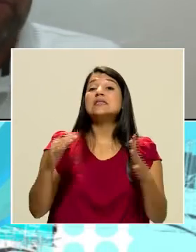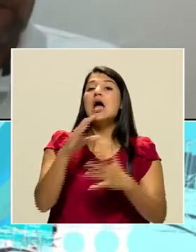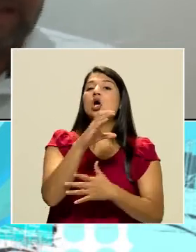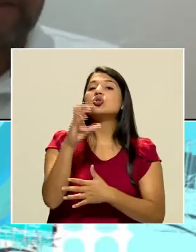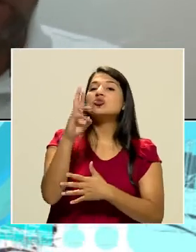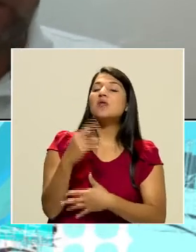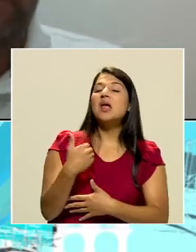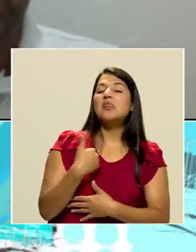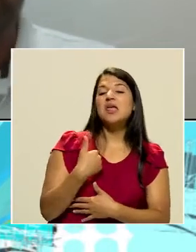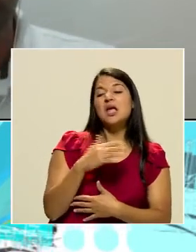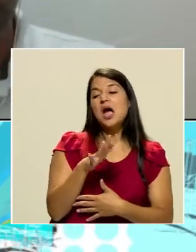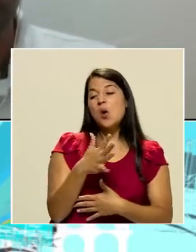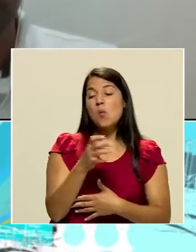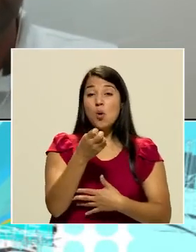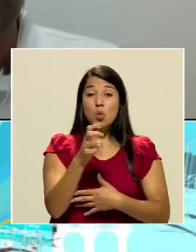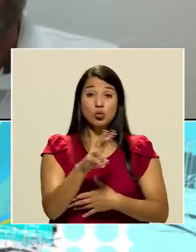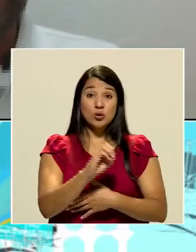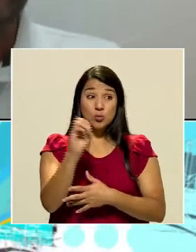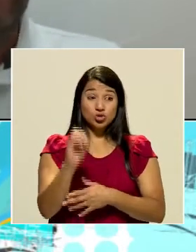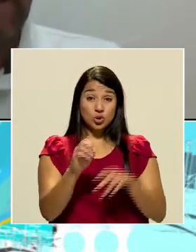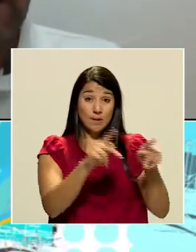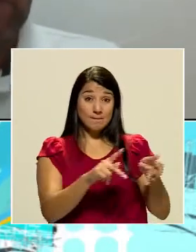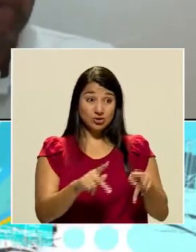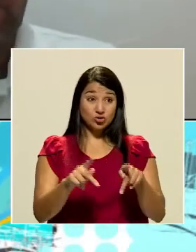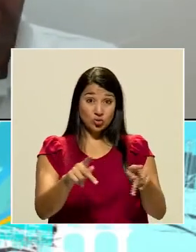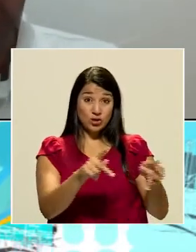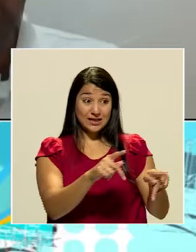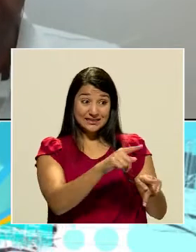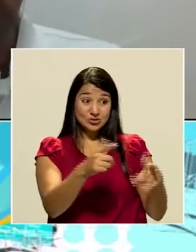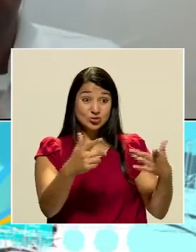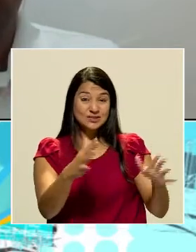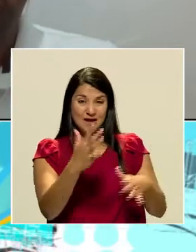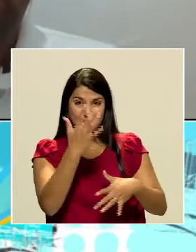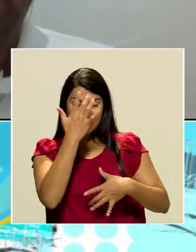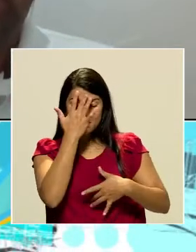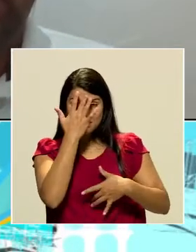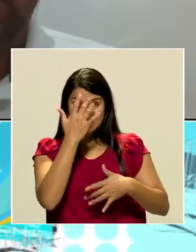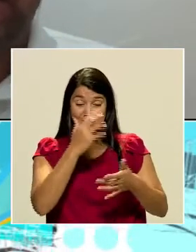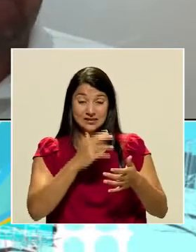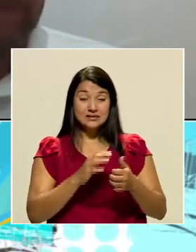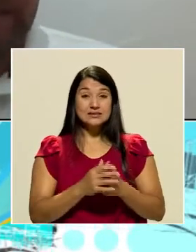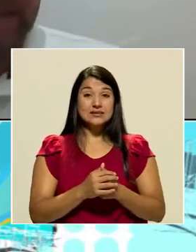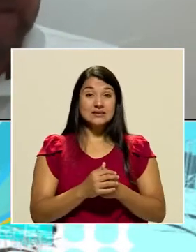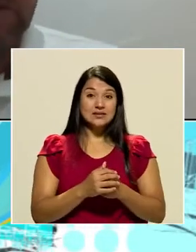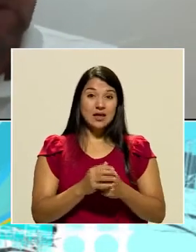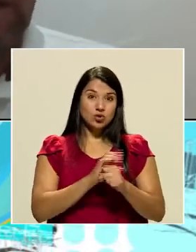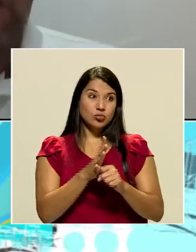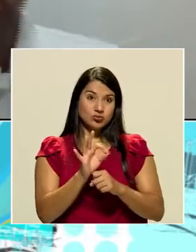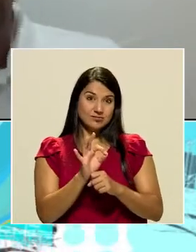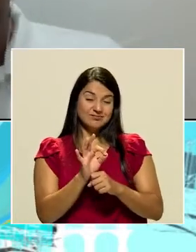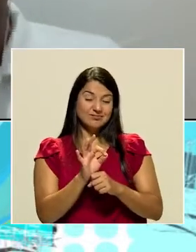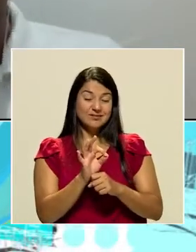8, 10, 12% de su población que haya sufrido la infección de manera